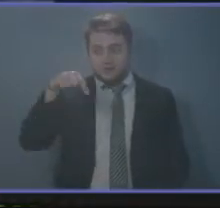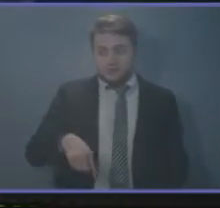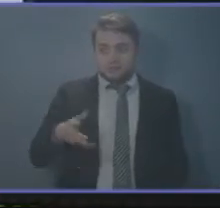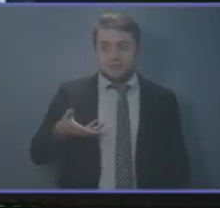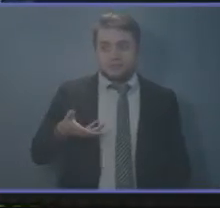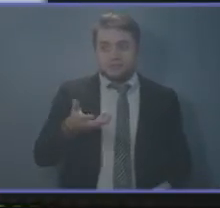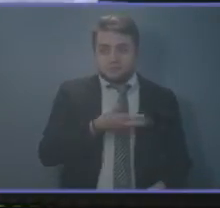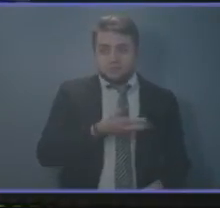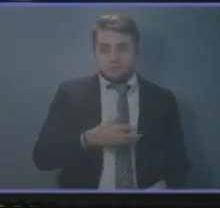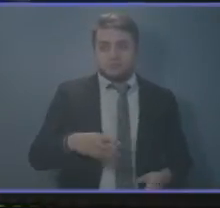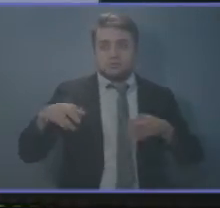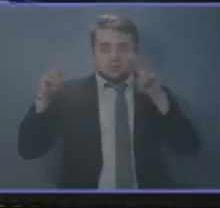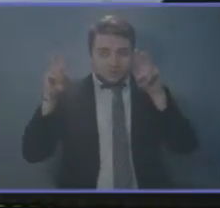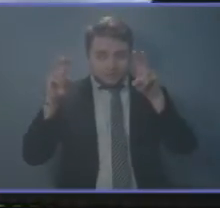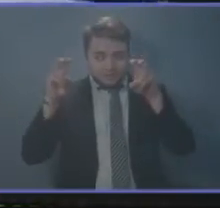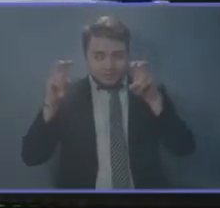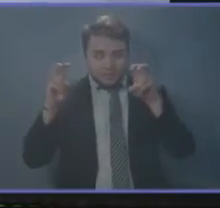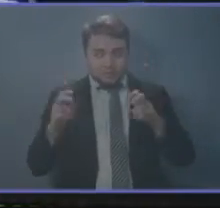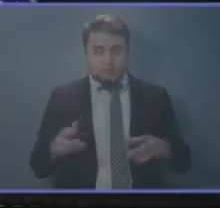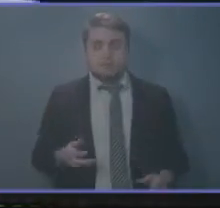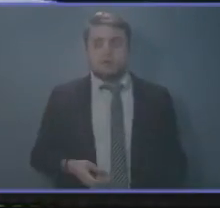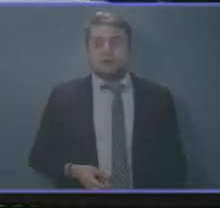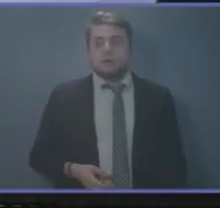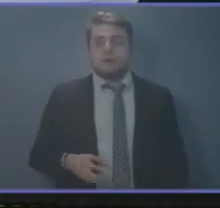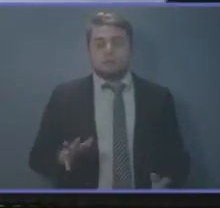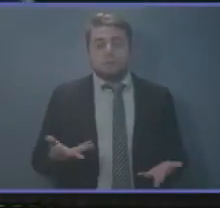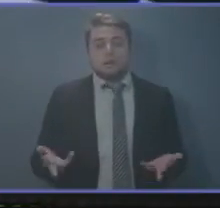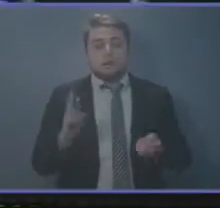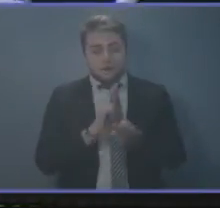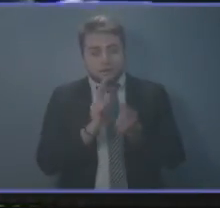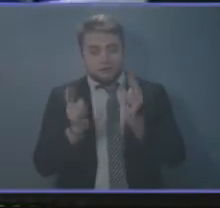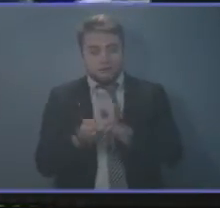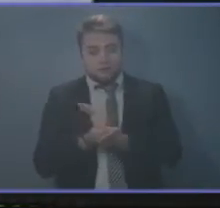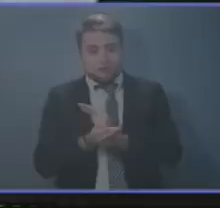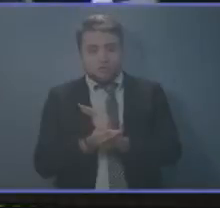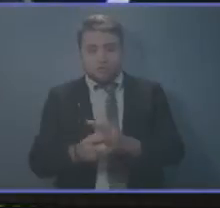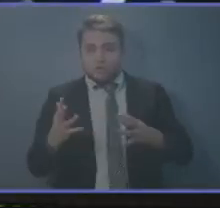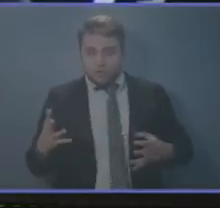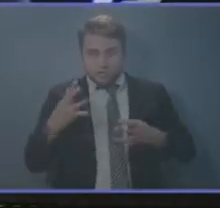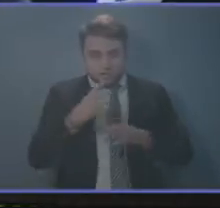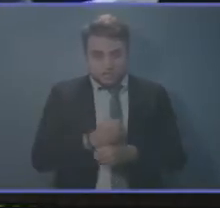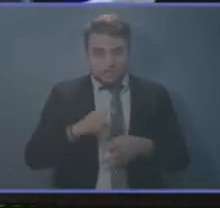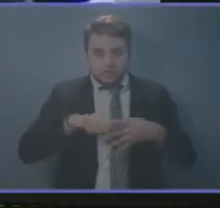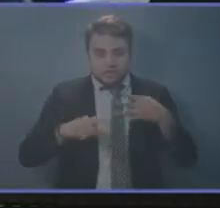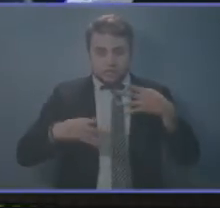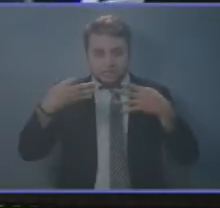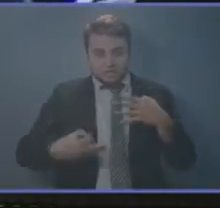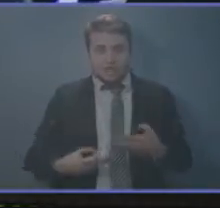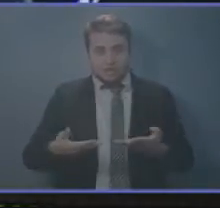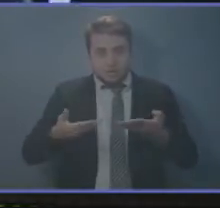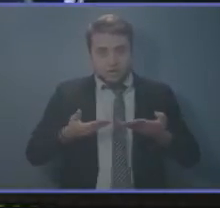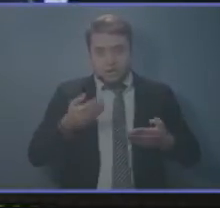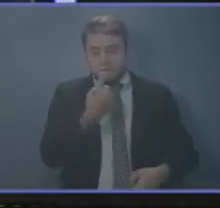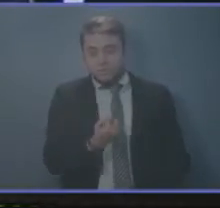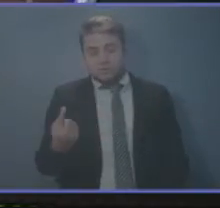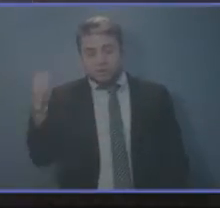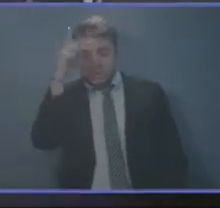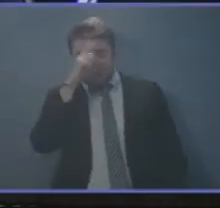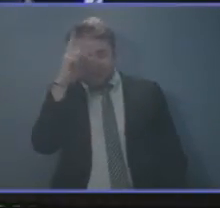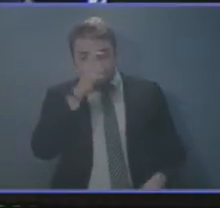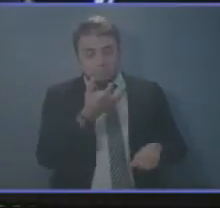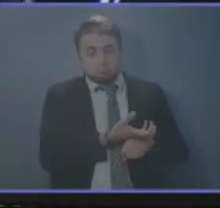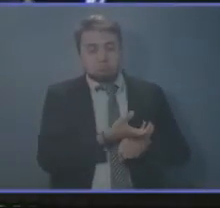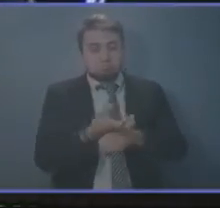hablando de una reforma para garantizar los derechos laborales de los trabajadores del sector transporte.